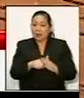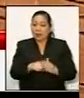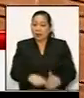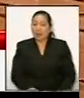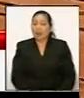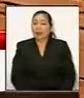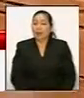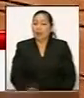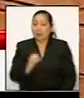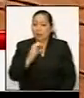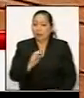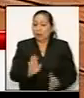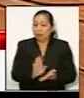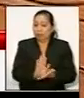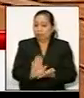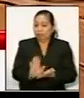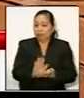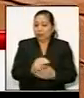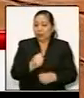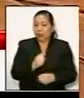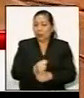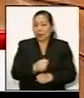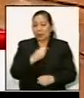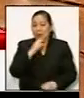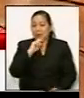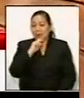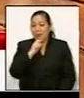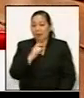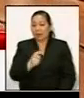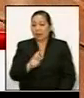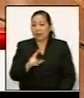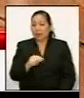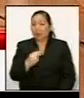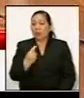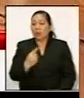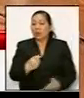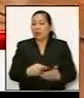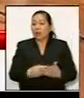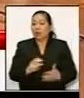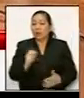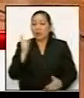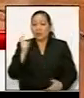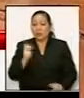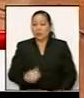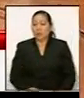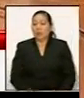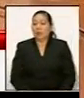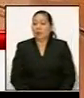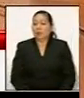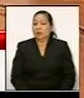busca la discriminación contra la mujer de ser negativo porque no sabes escucho